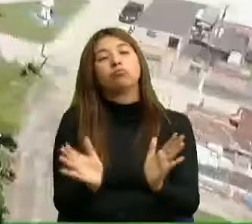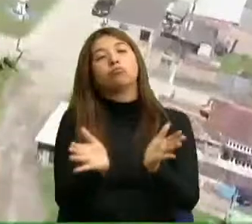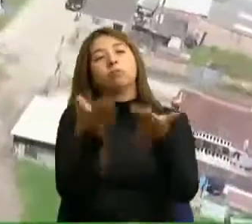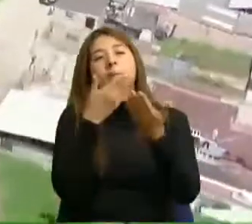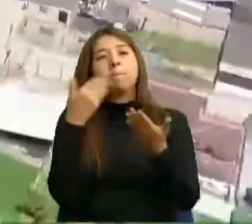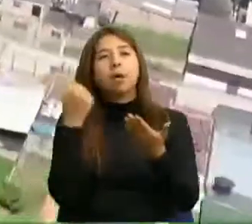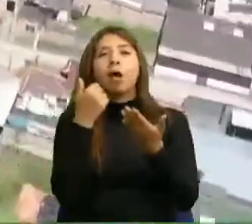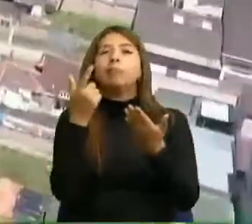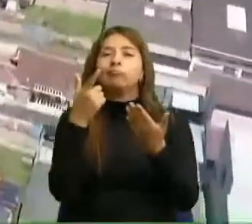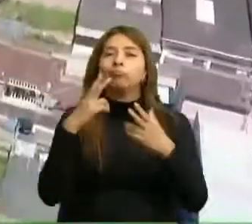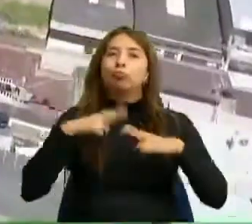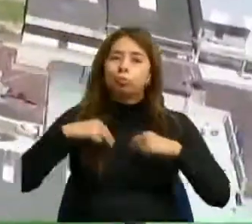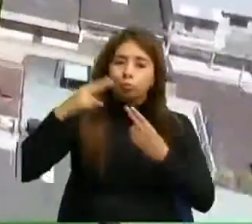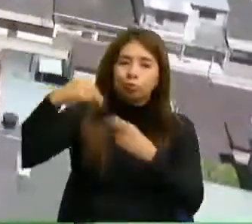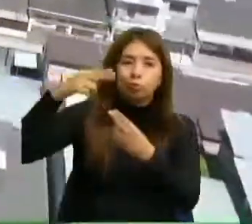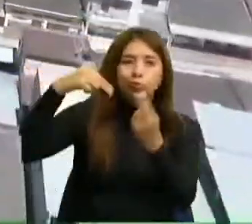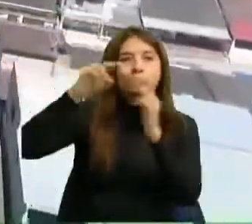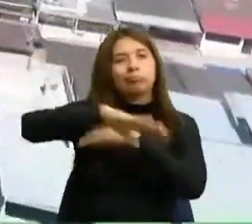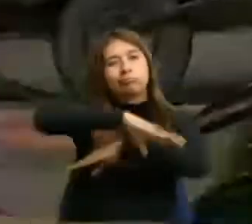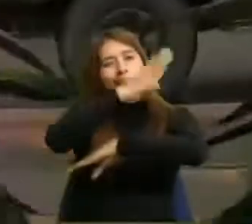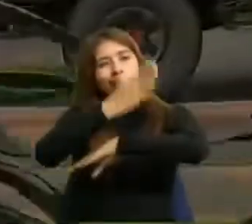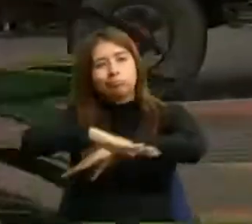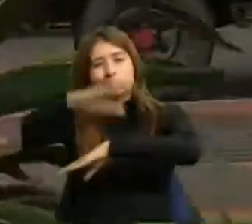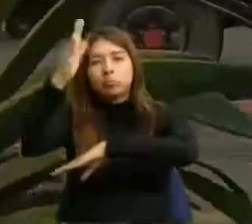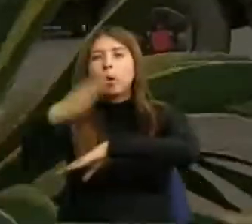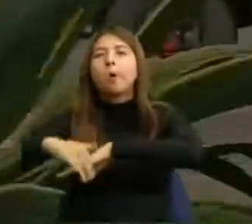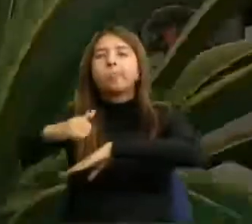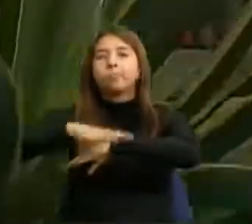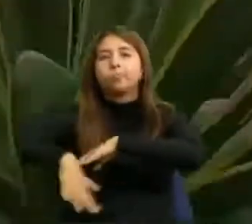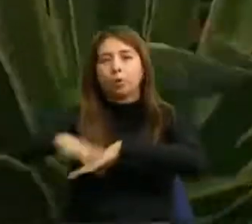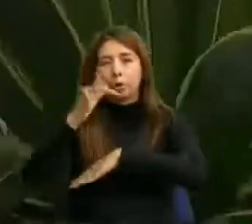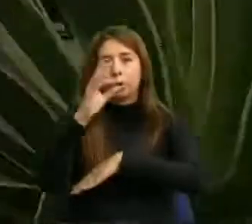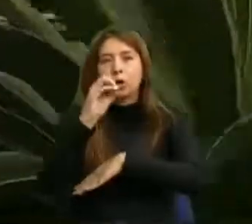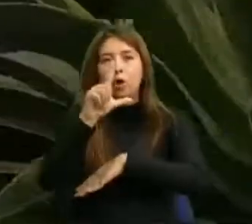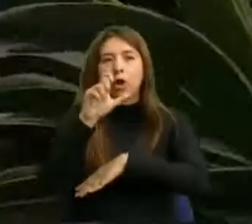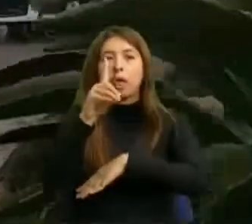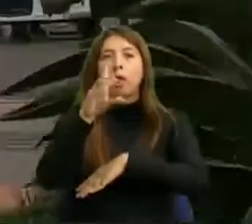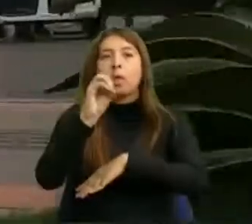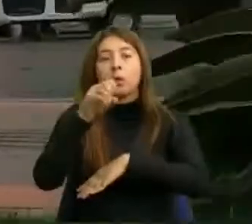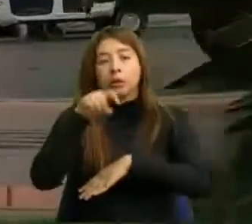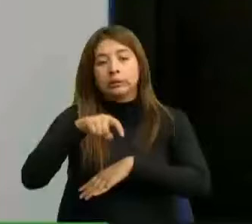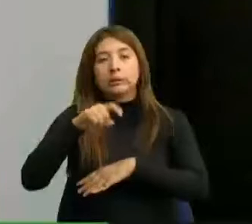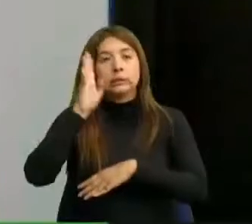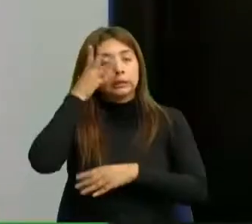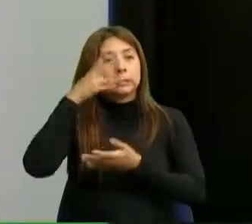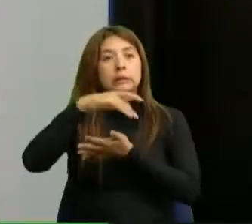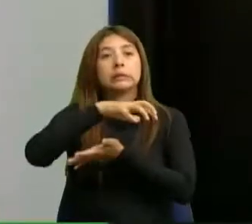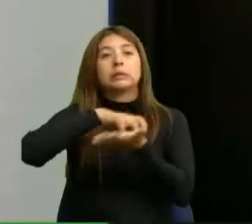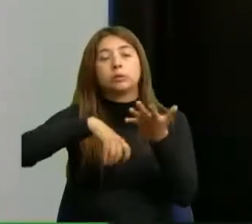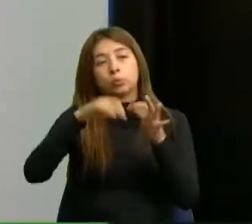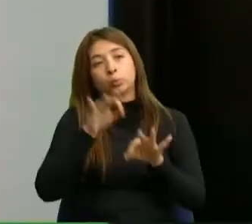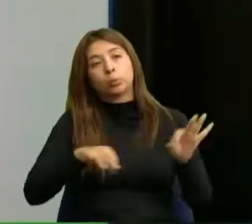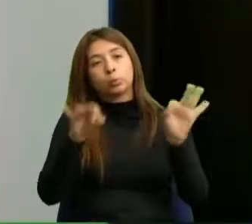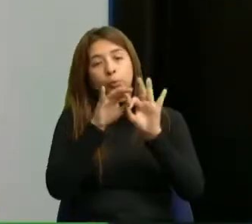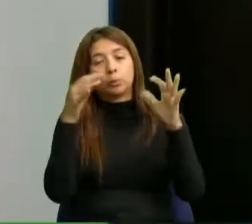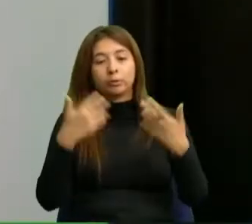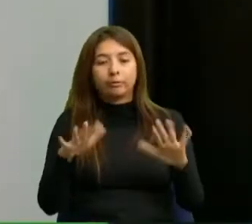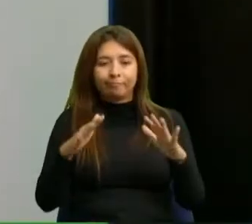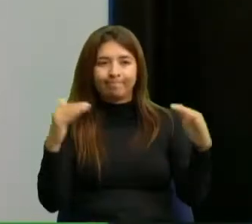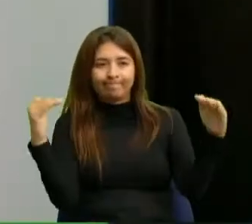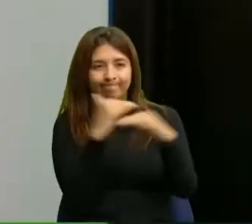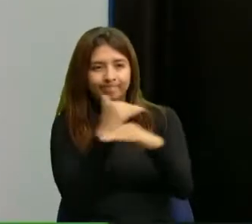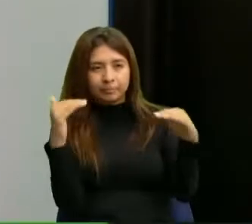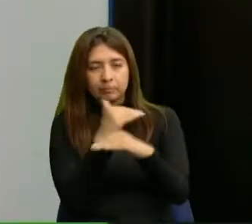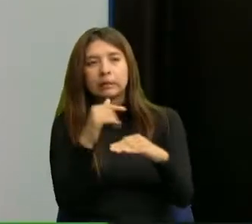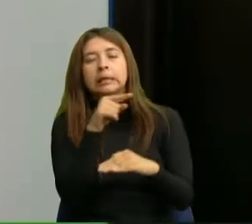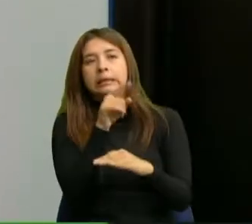ecoturismo como en la variedad de paisajes que ofrece Toledo, norte de Santander. Importante labor en la red terciaria. De aquí